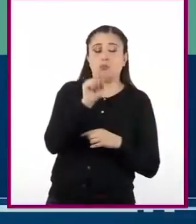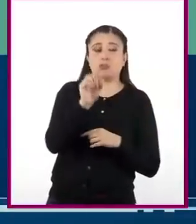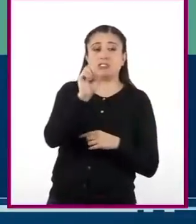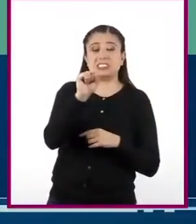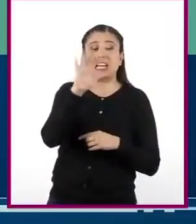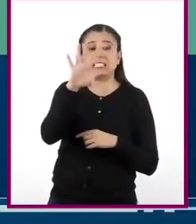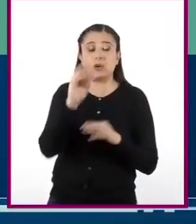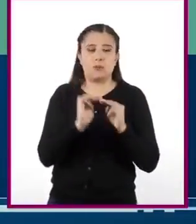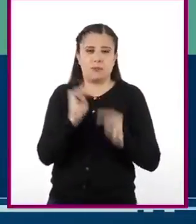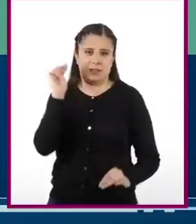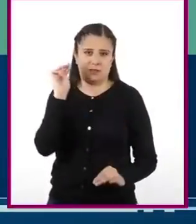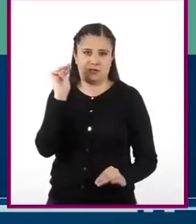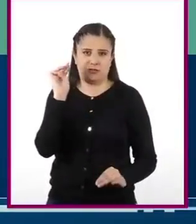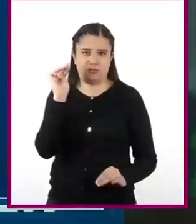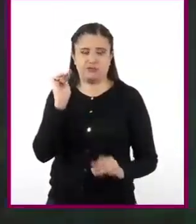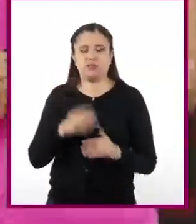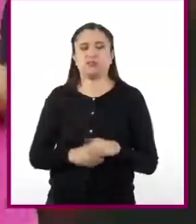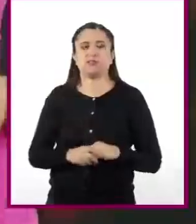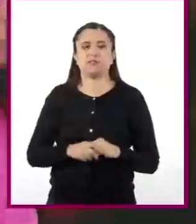1,65 metros.